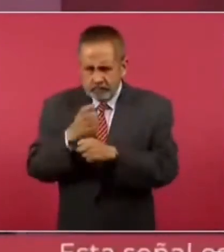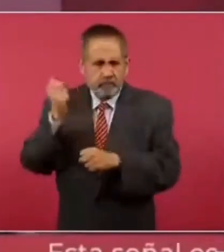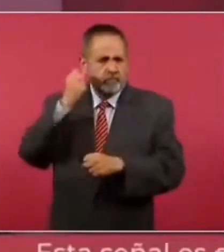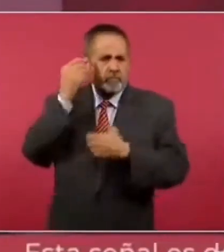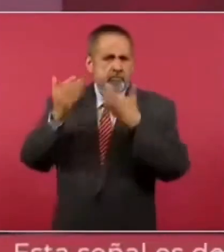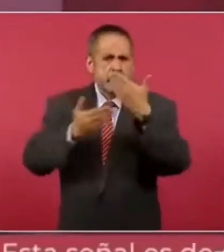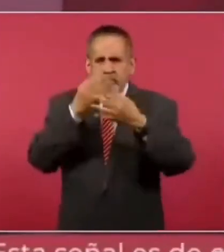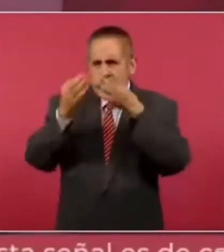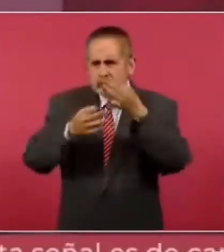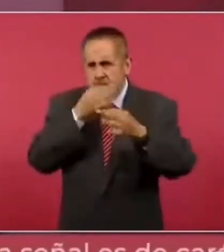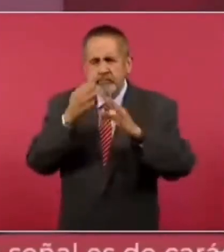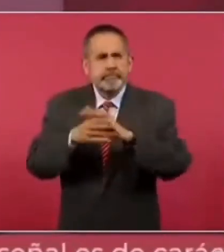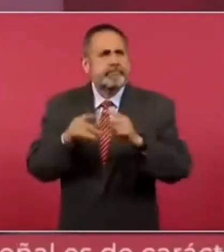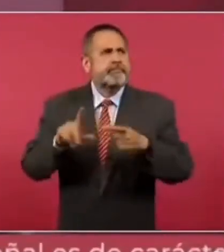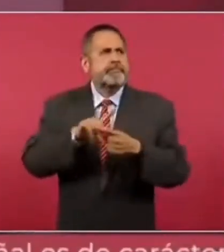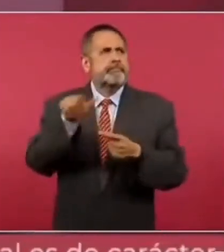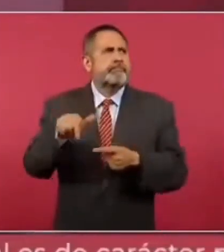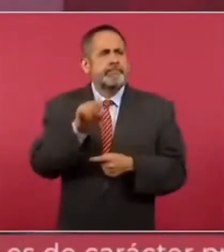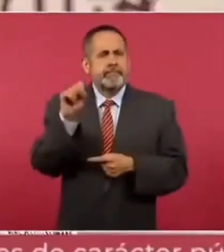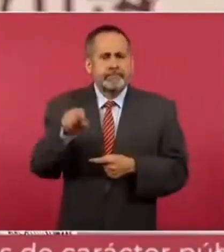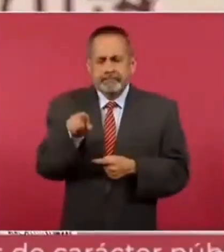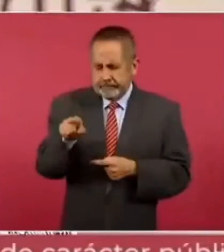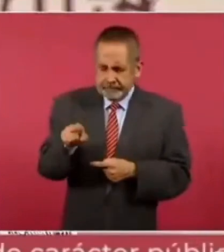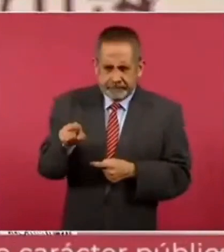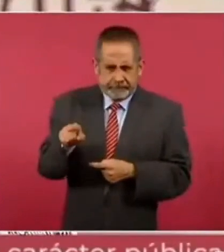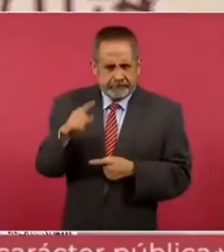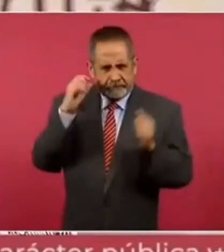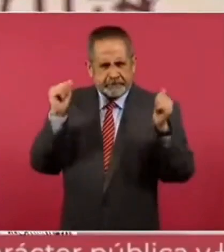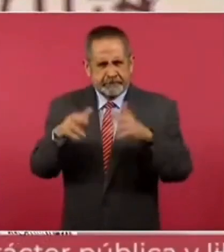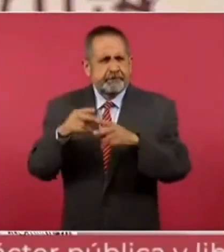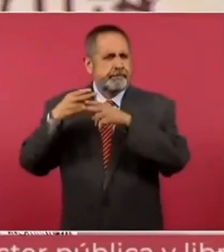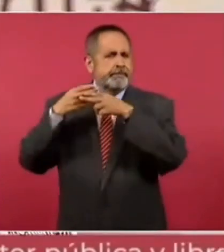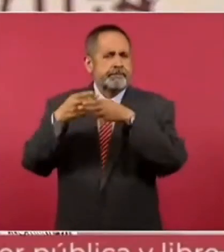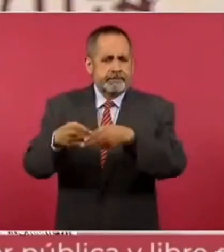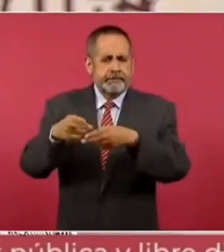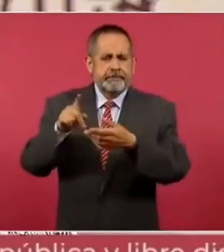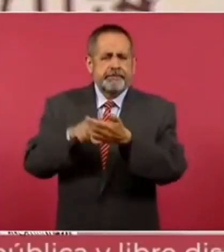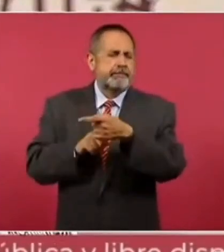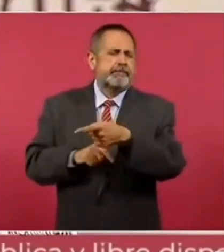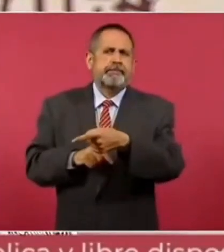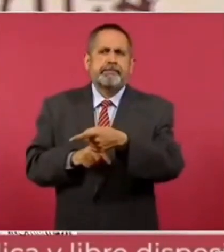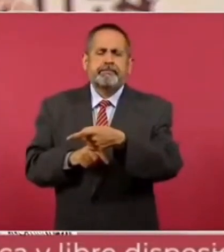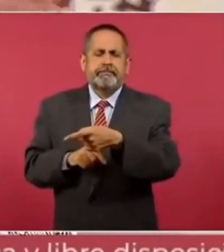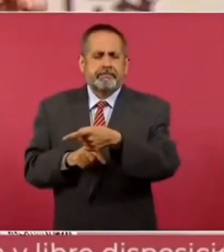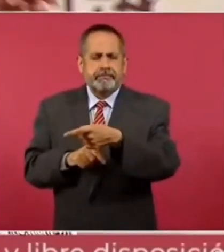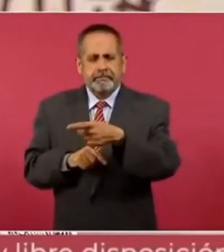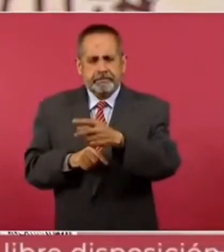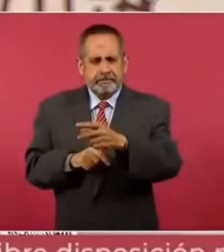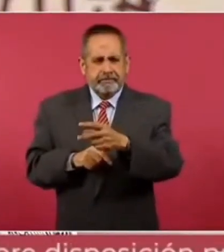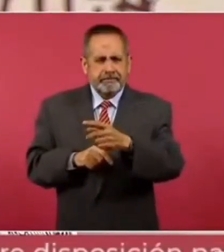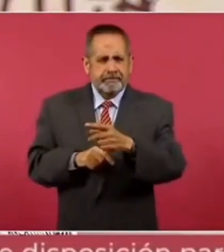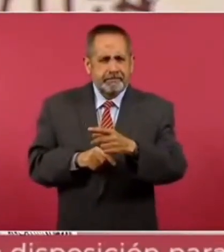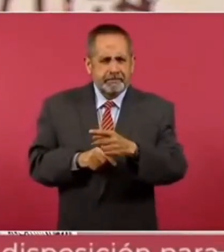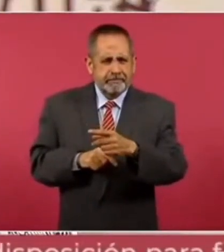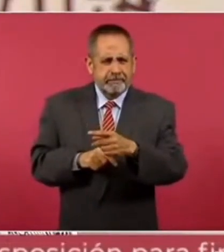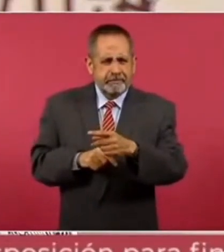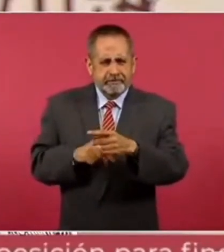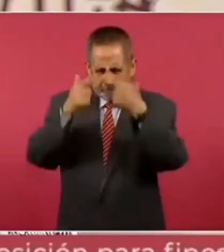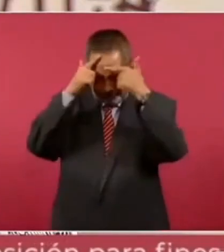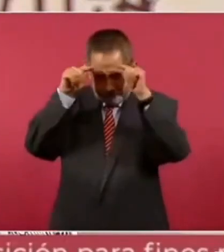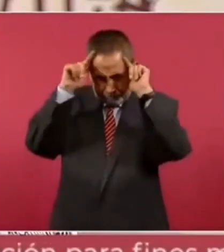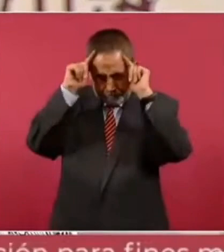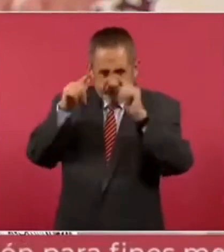de prensa, en el evento del aniversario de las Fuerzas Armadas, de la